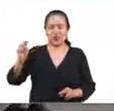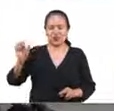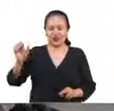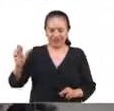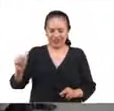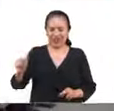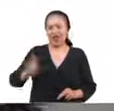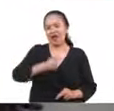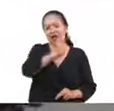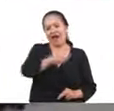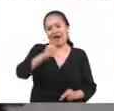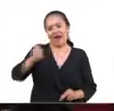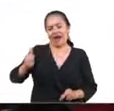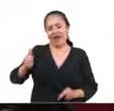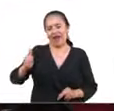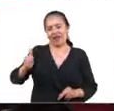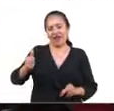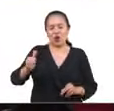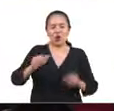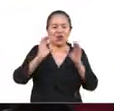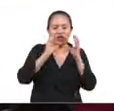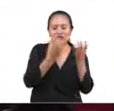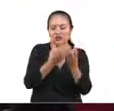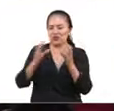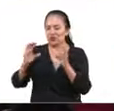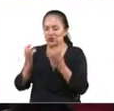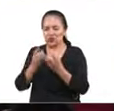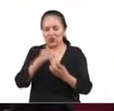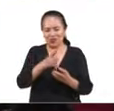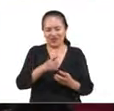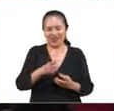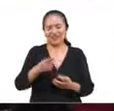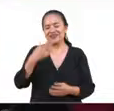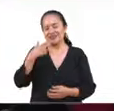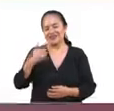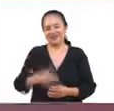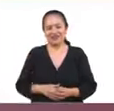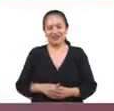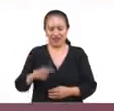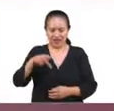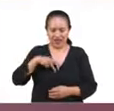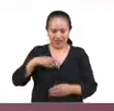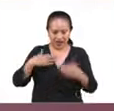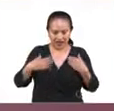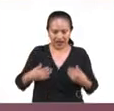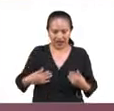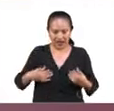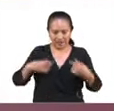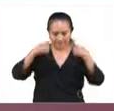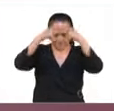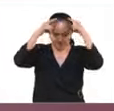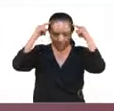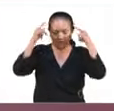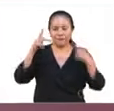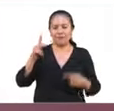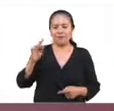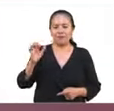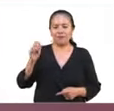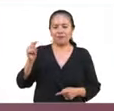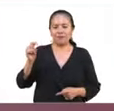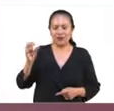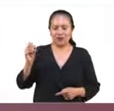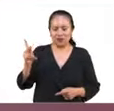representando sus culturas indígenas, es un orgullo portarlo. El petop es un tocado representante de